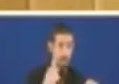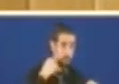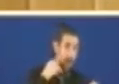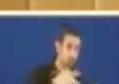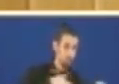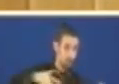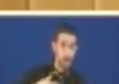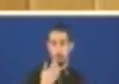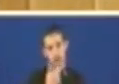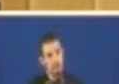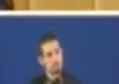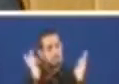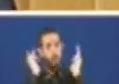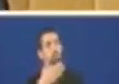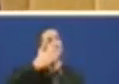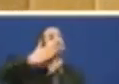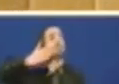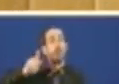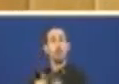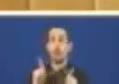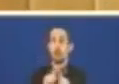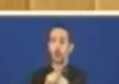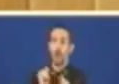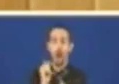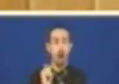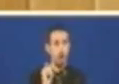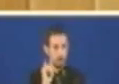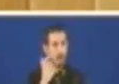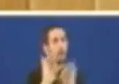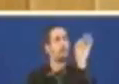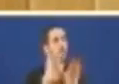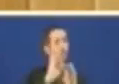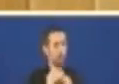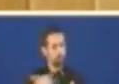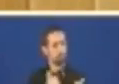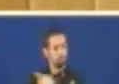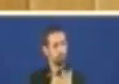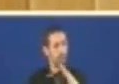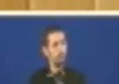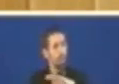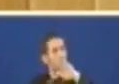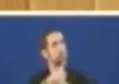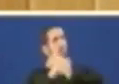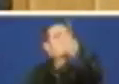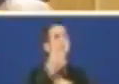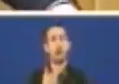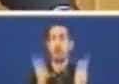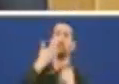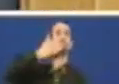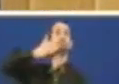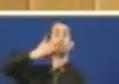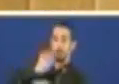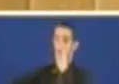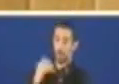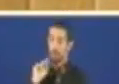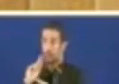estas caixas, presumir de que tiñan un elevado grau de solvencia. ¿Sí? Un elevado grau de solvencia a costa de ter